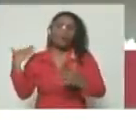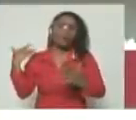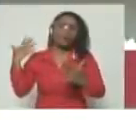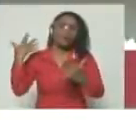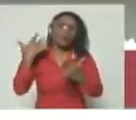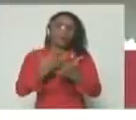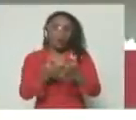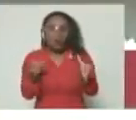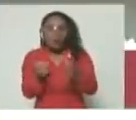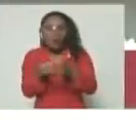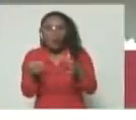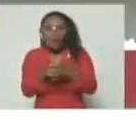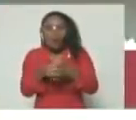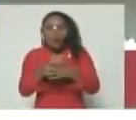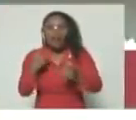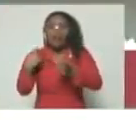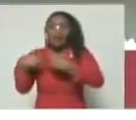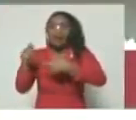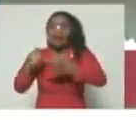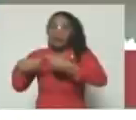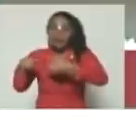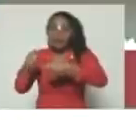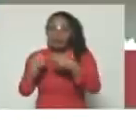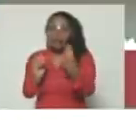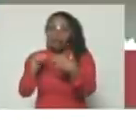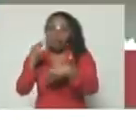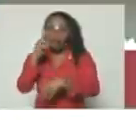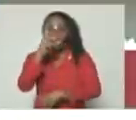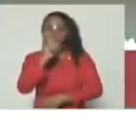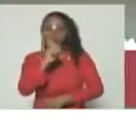Comisión de Negociación del año